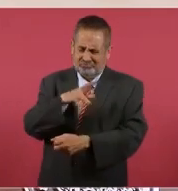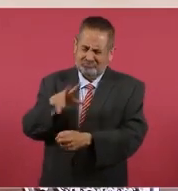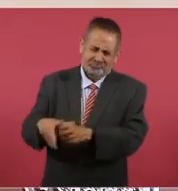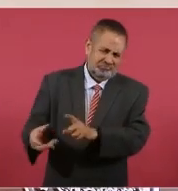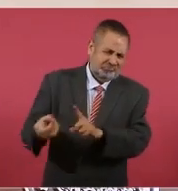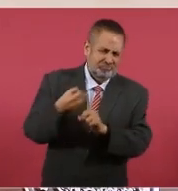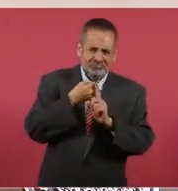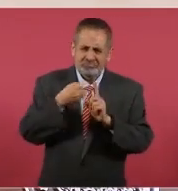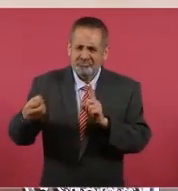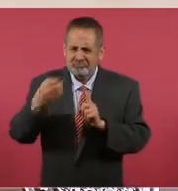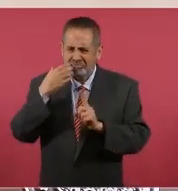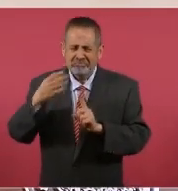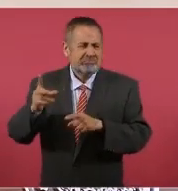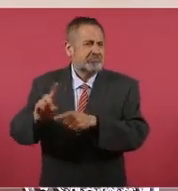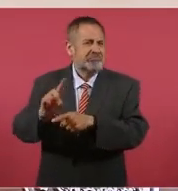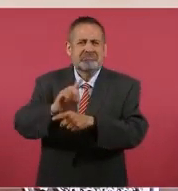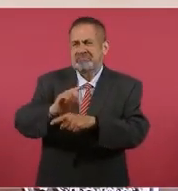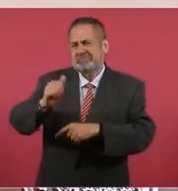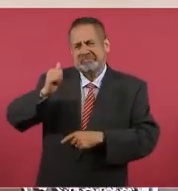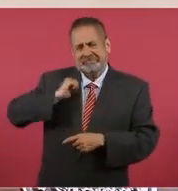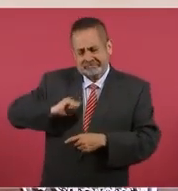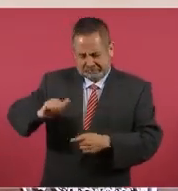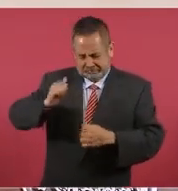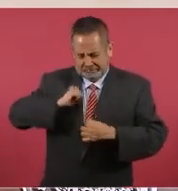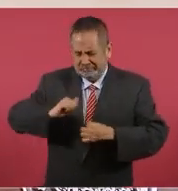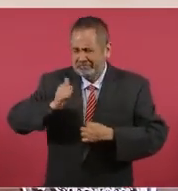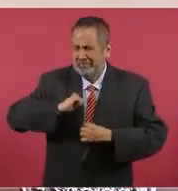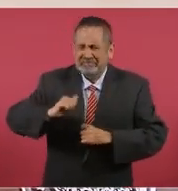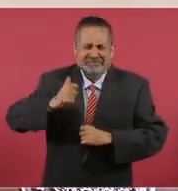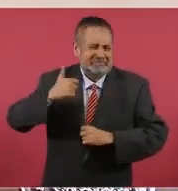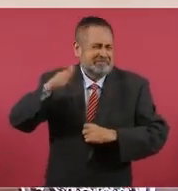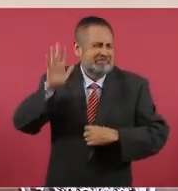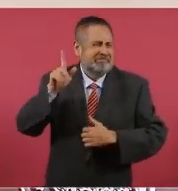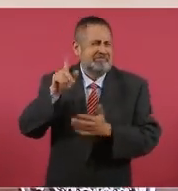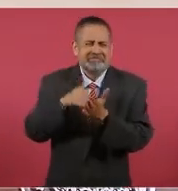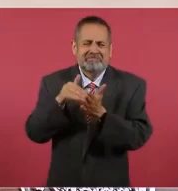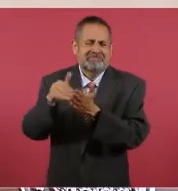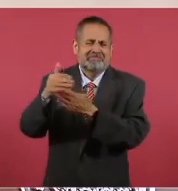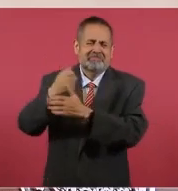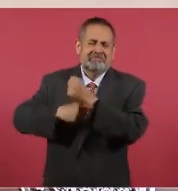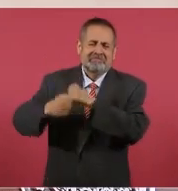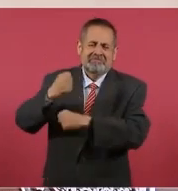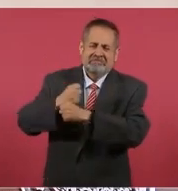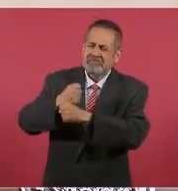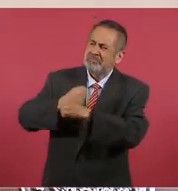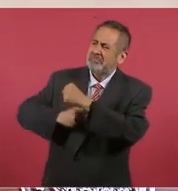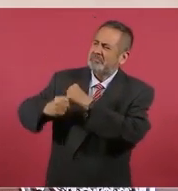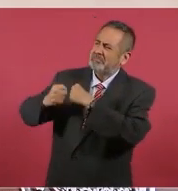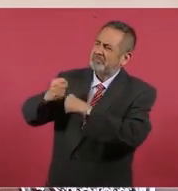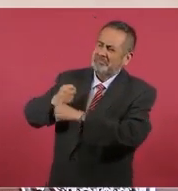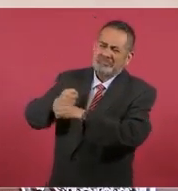que vienen de lejos, de miles de años atrás,